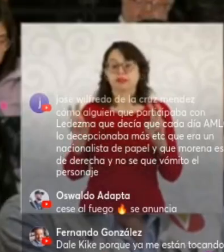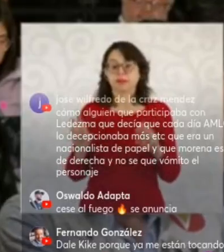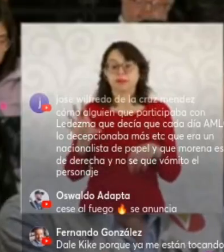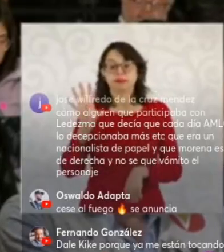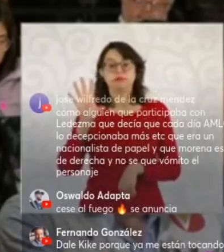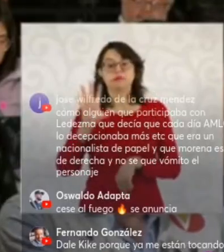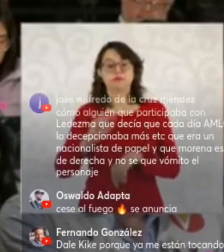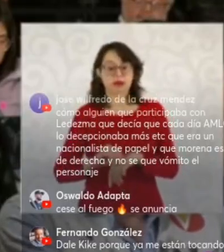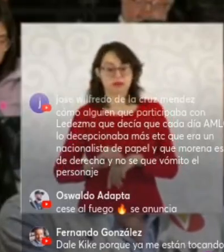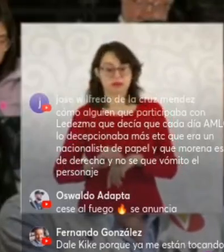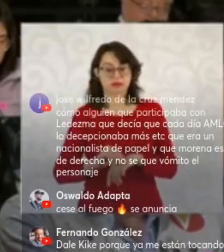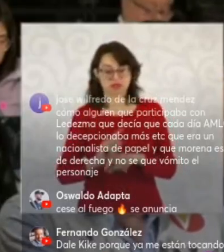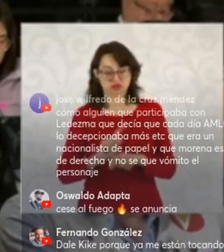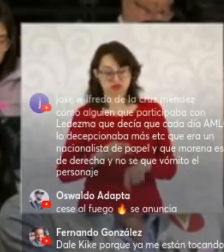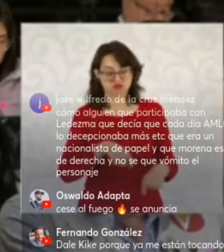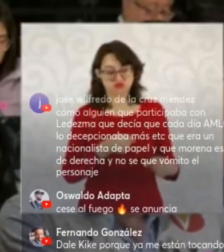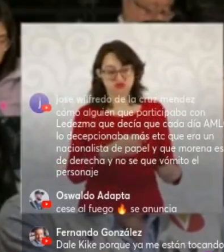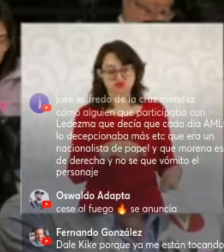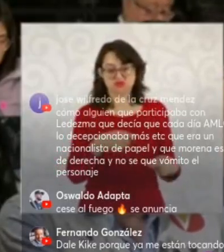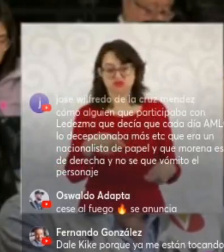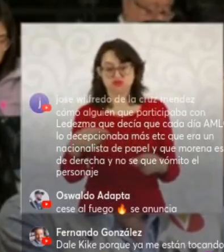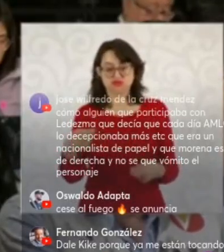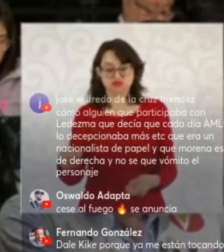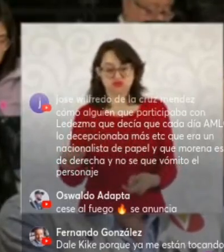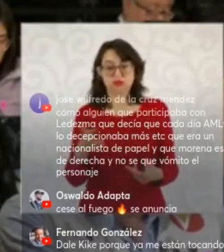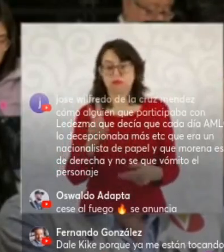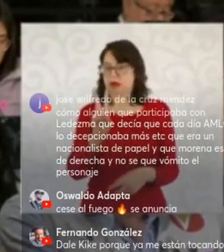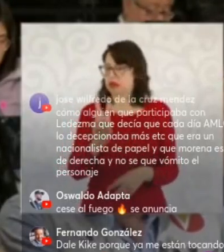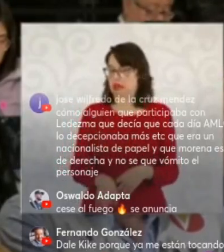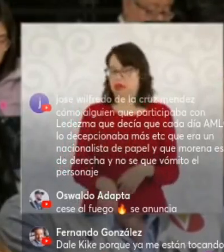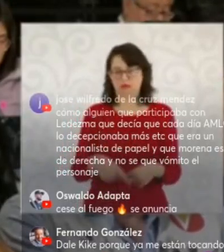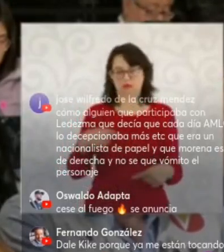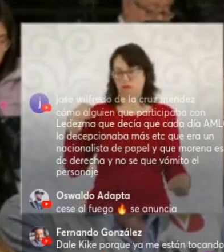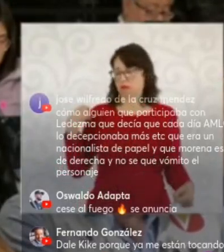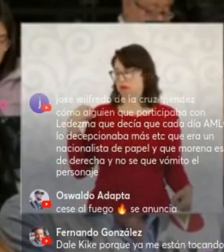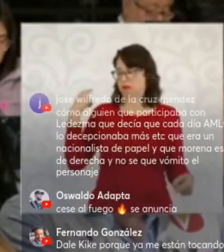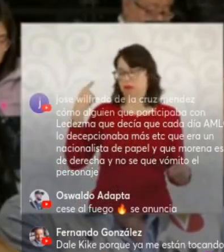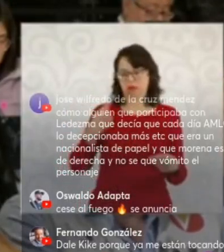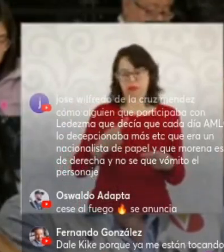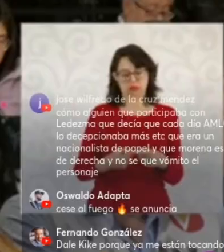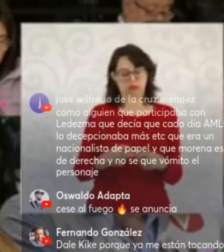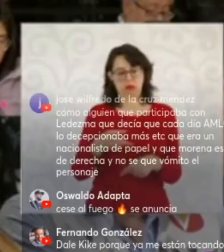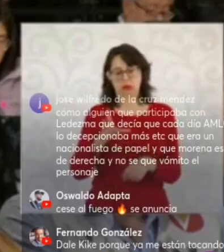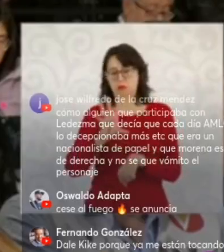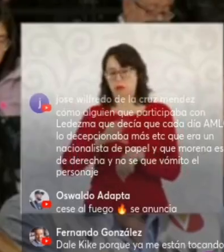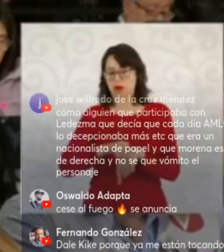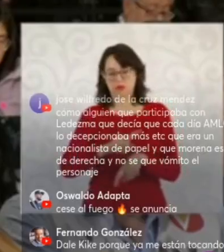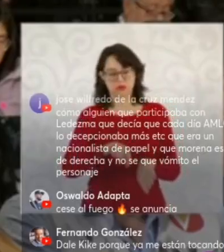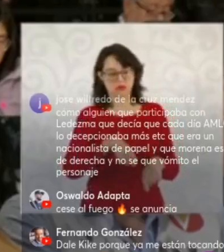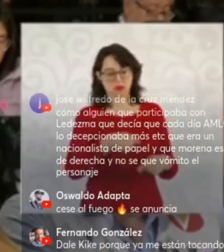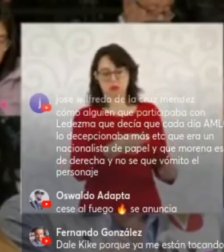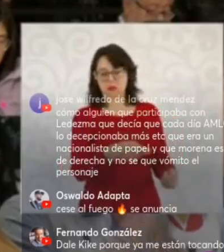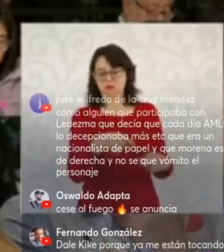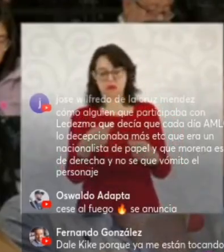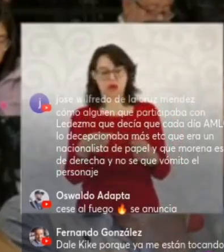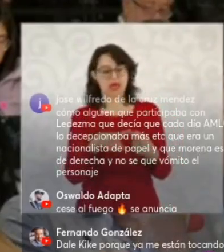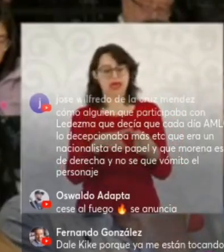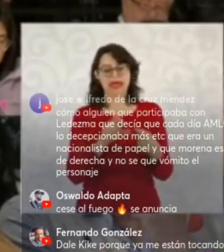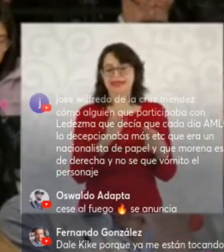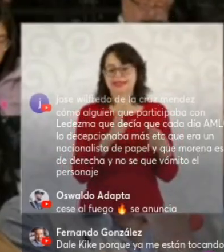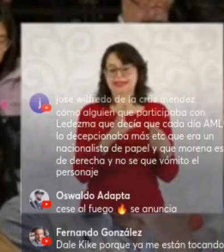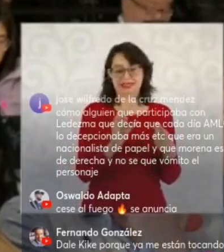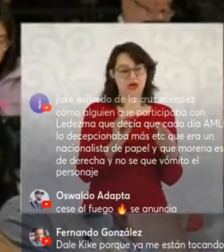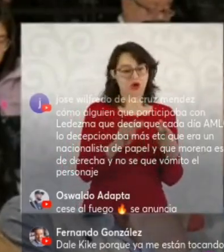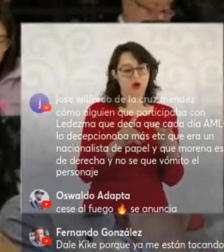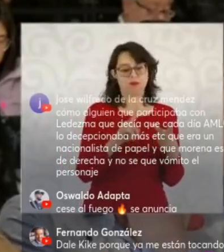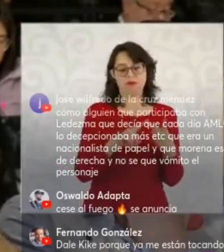permisos. Virtualmente no había ningún permiso, tanto de la Secretaría de Economía como de la Secretaría de